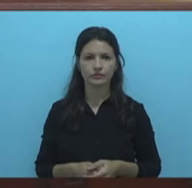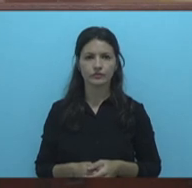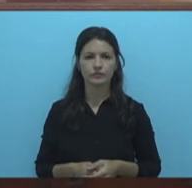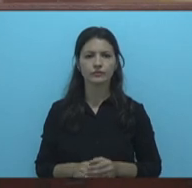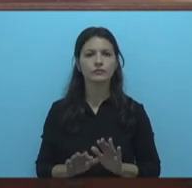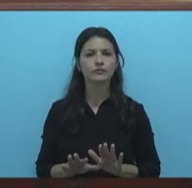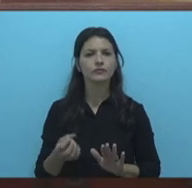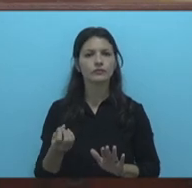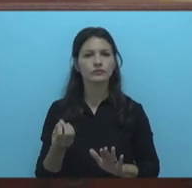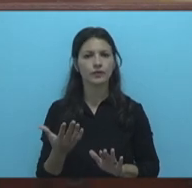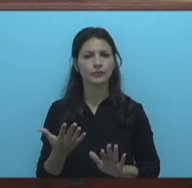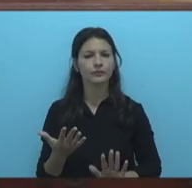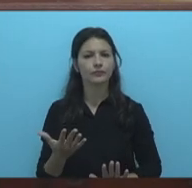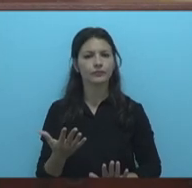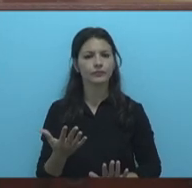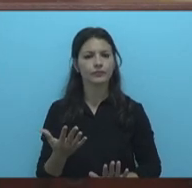vamos ahora